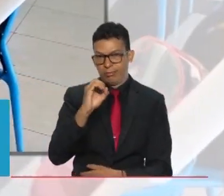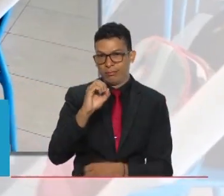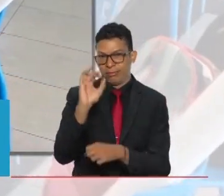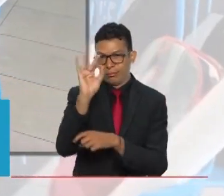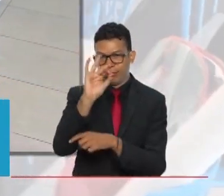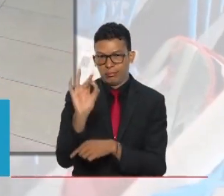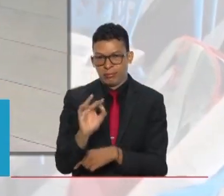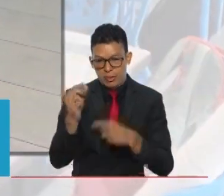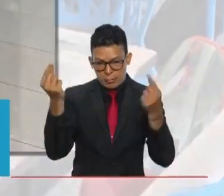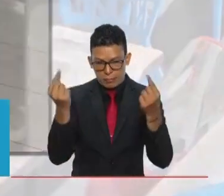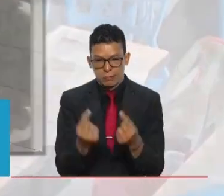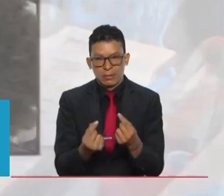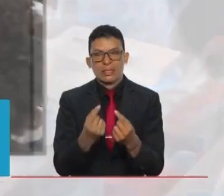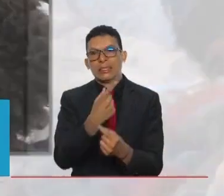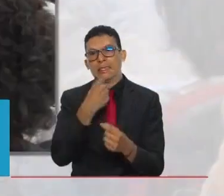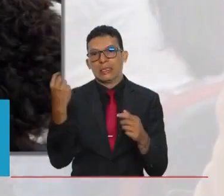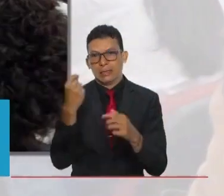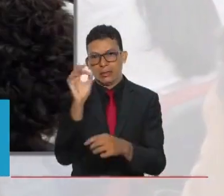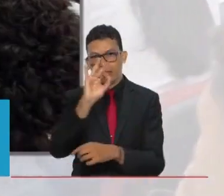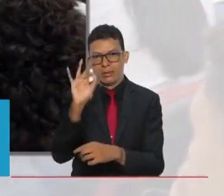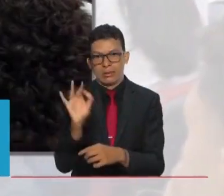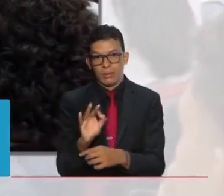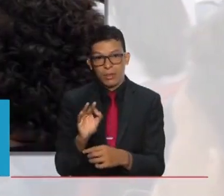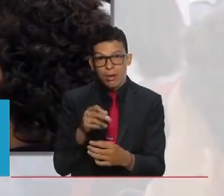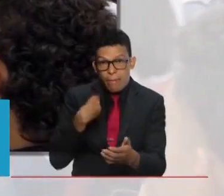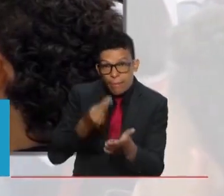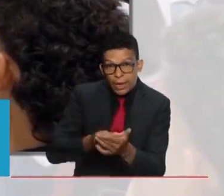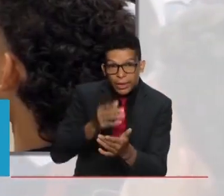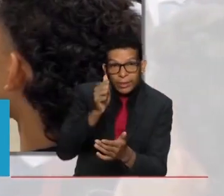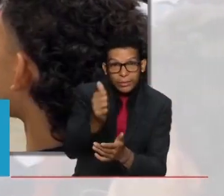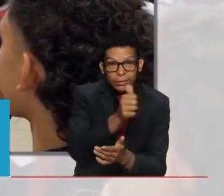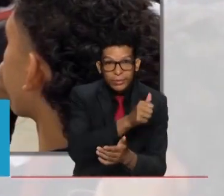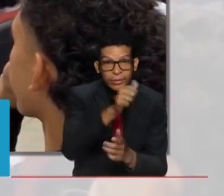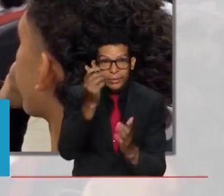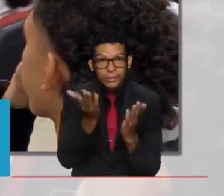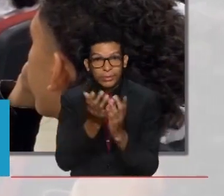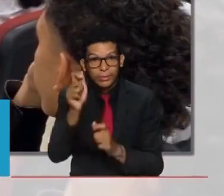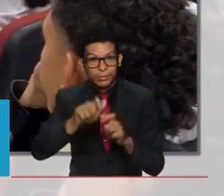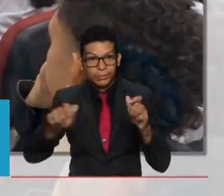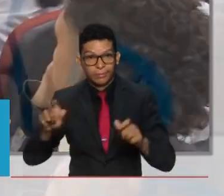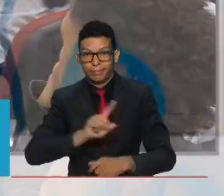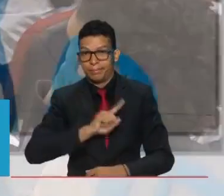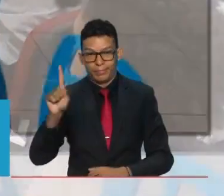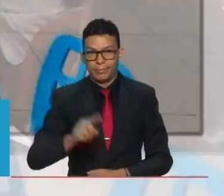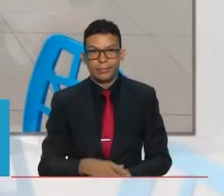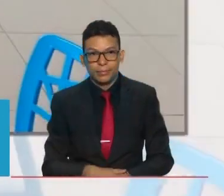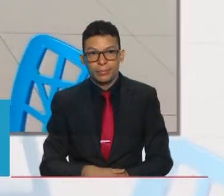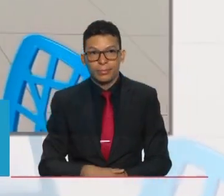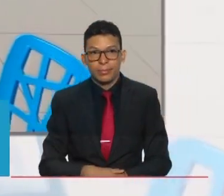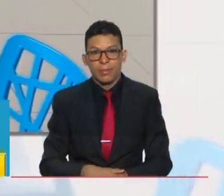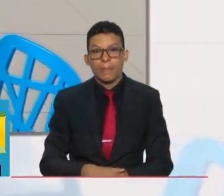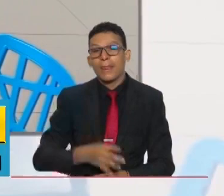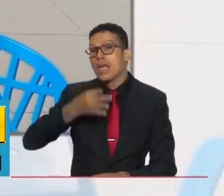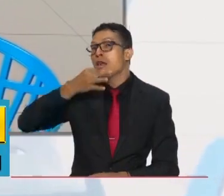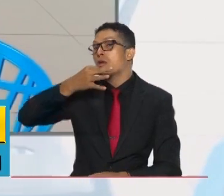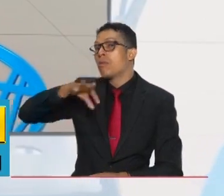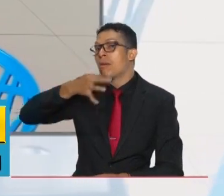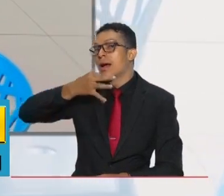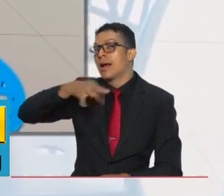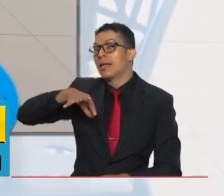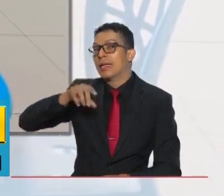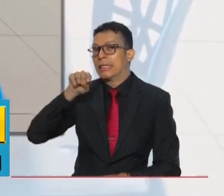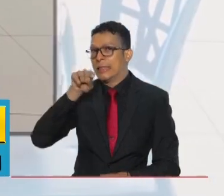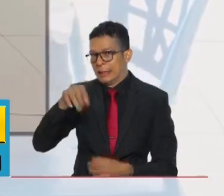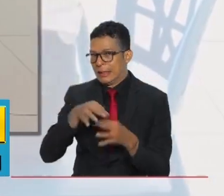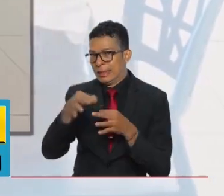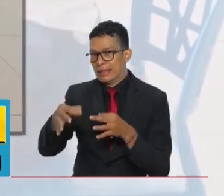el 100% y efectivamente ellos no cancelan valor de matrícula. Guacarí fue pionero y a partir de acá ya para